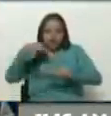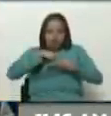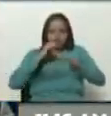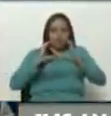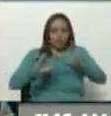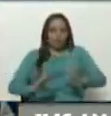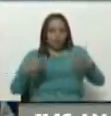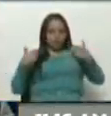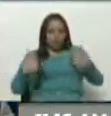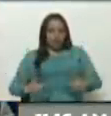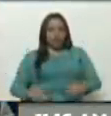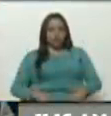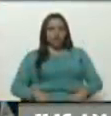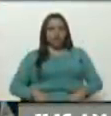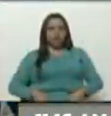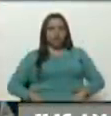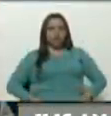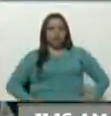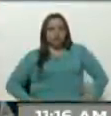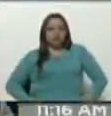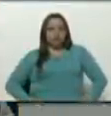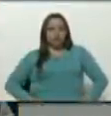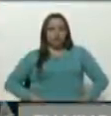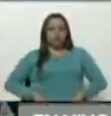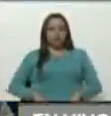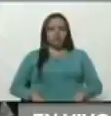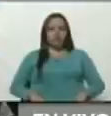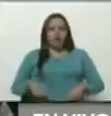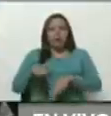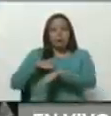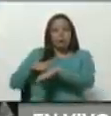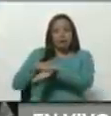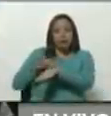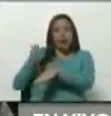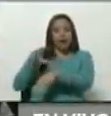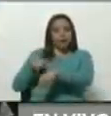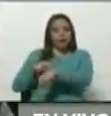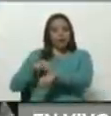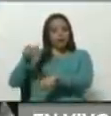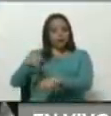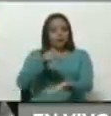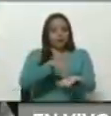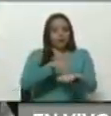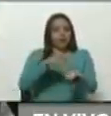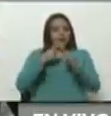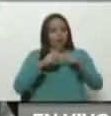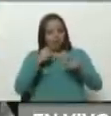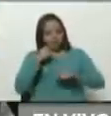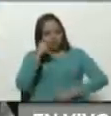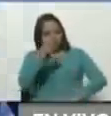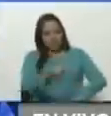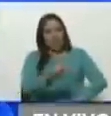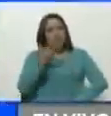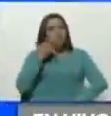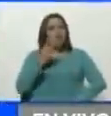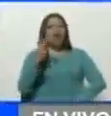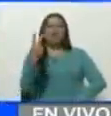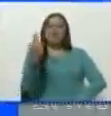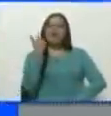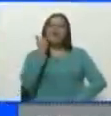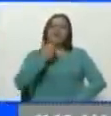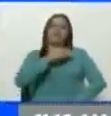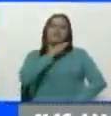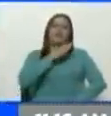Vamos a hacer, con permiso, si hay un médico por allí presente, el señalamiento de dos enfermedades que